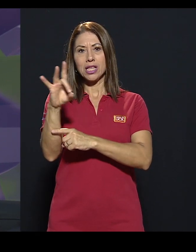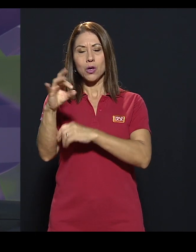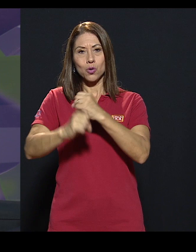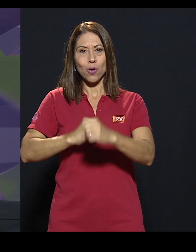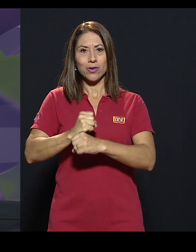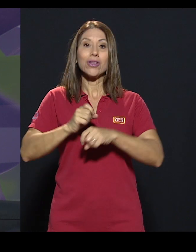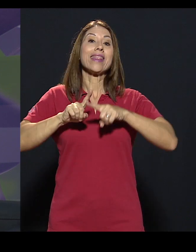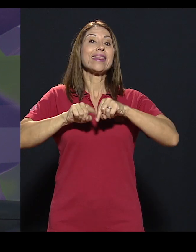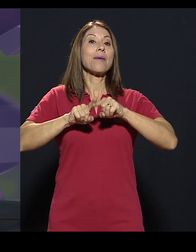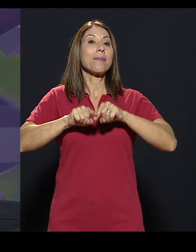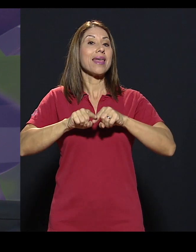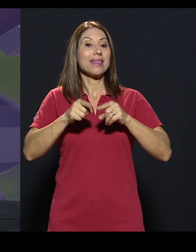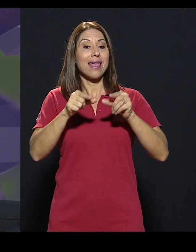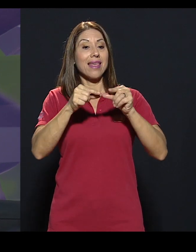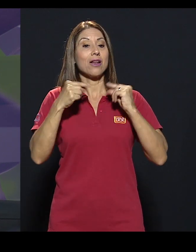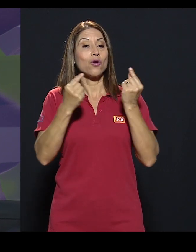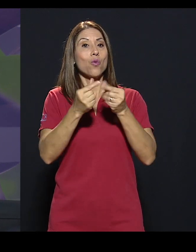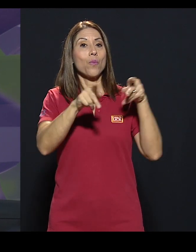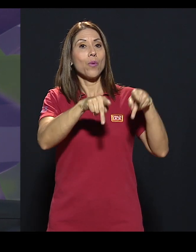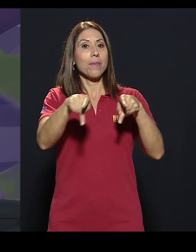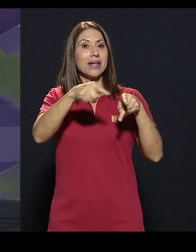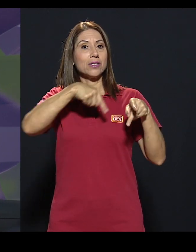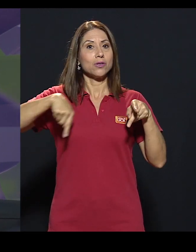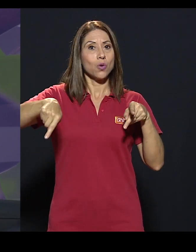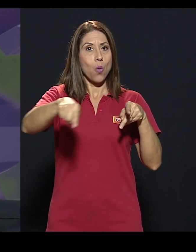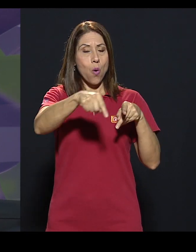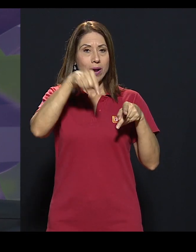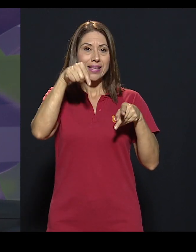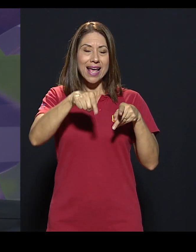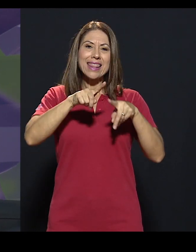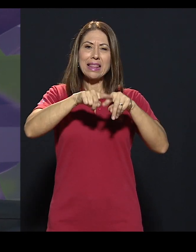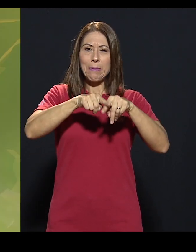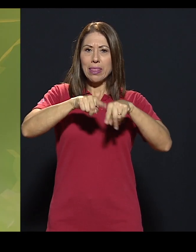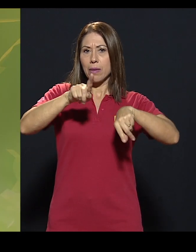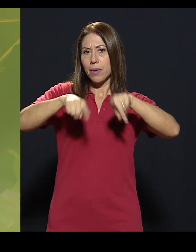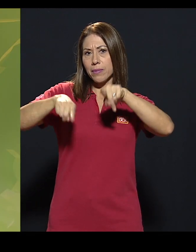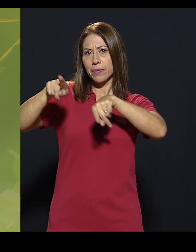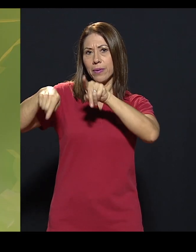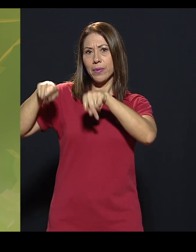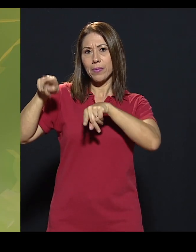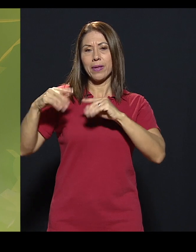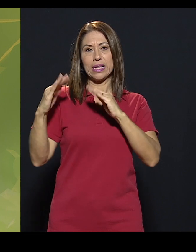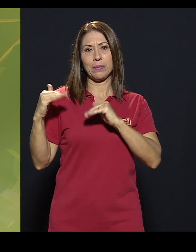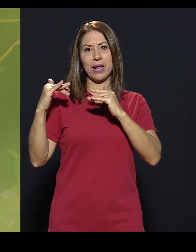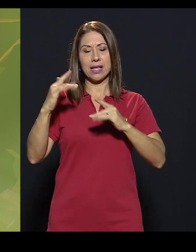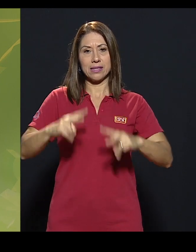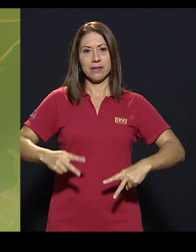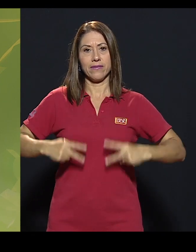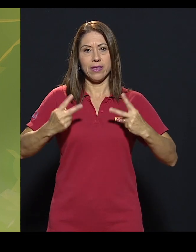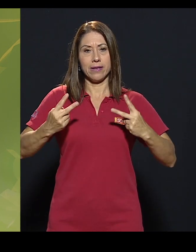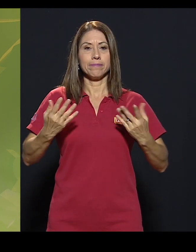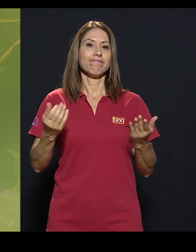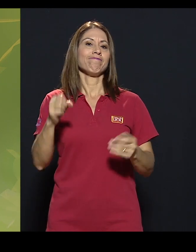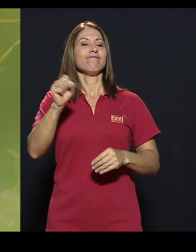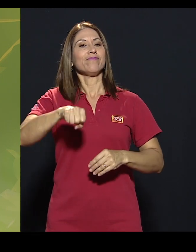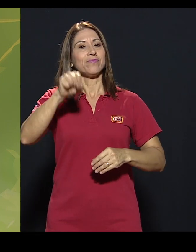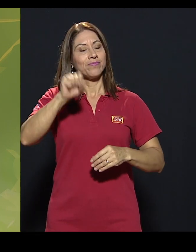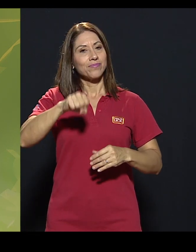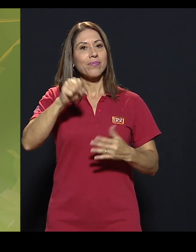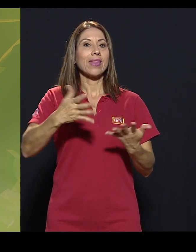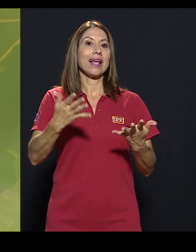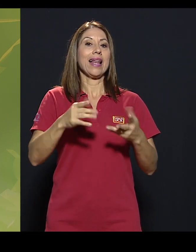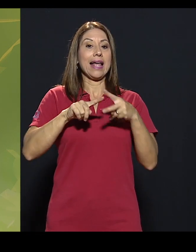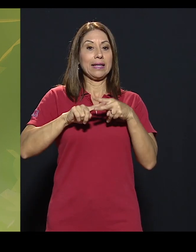depende del grupo poblacional donde uno pertenezca. Entonces, claro que las enfermedades, la epidemiología de las